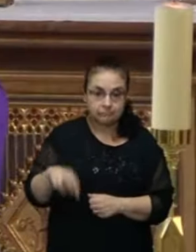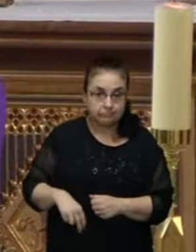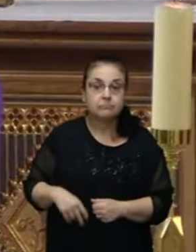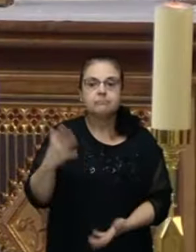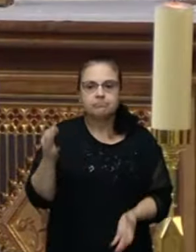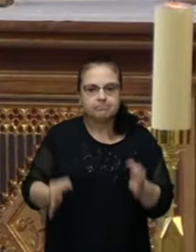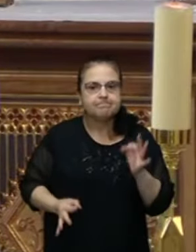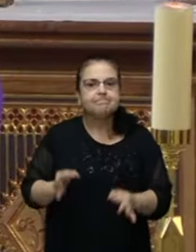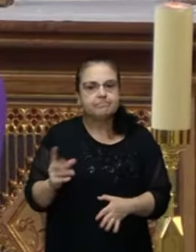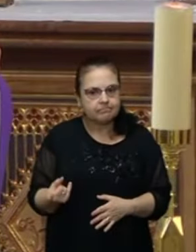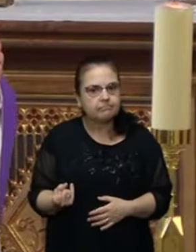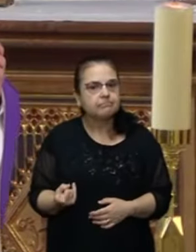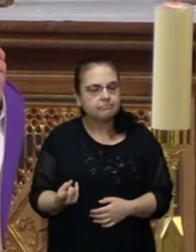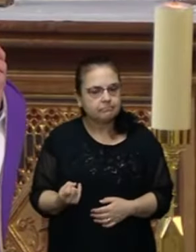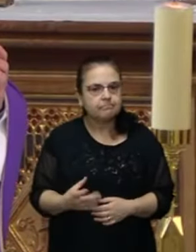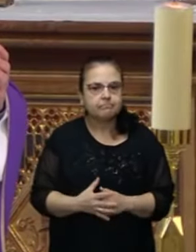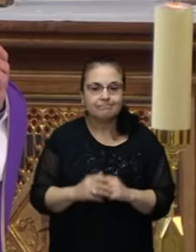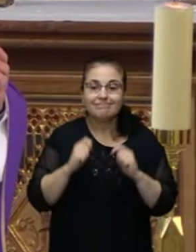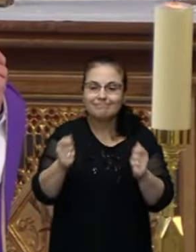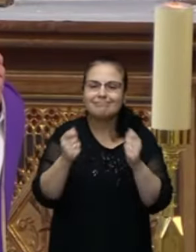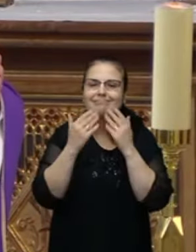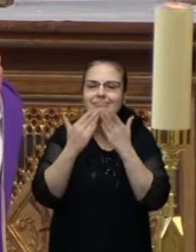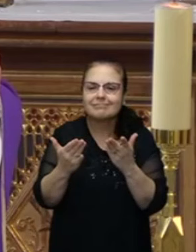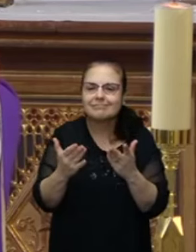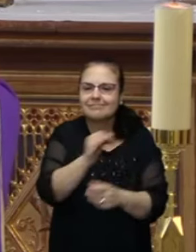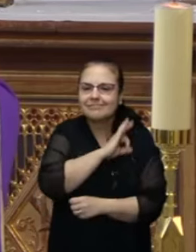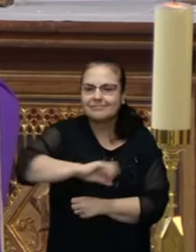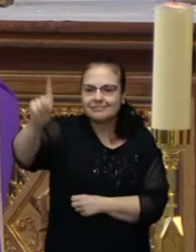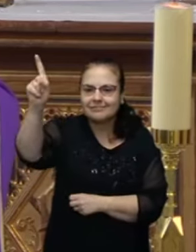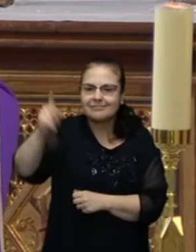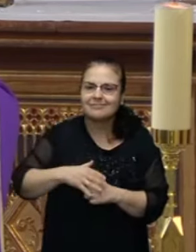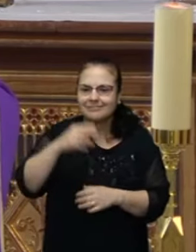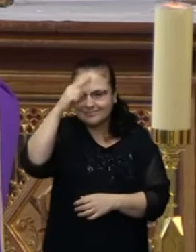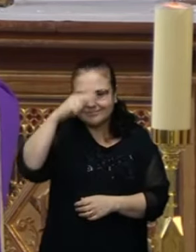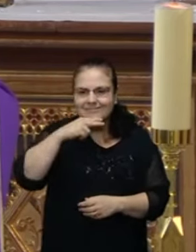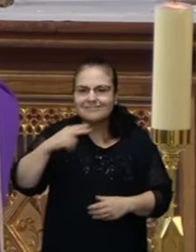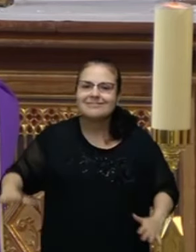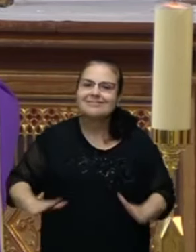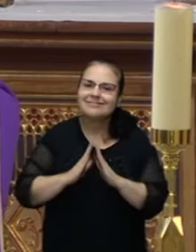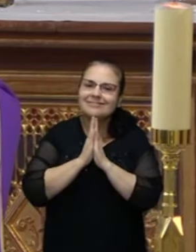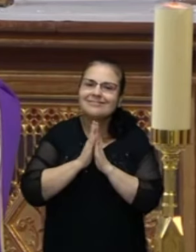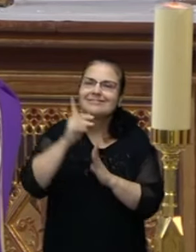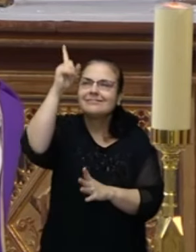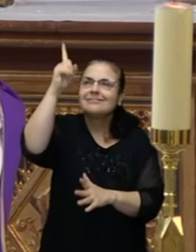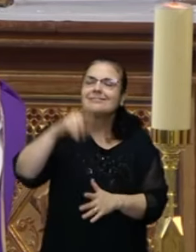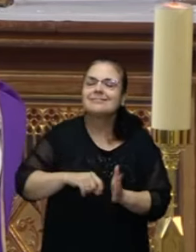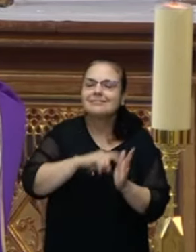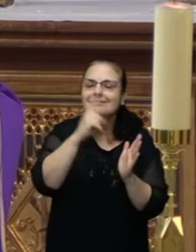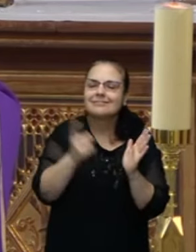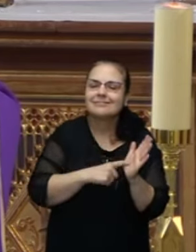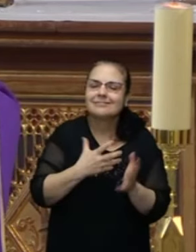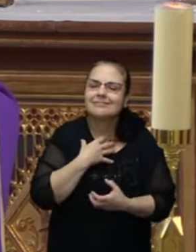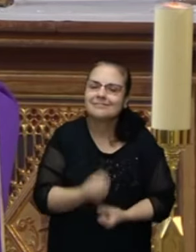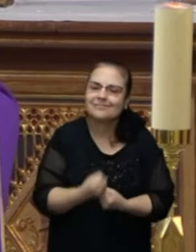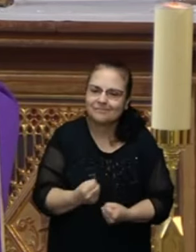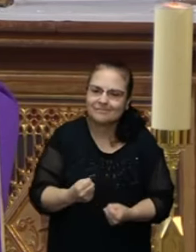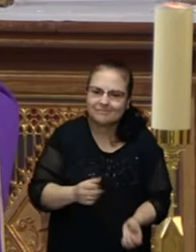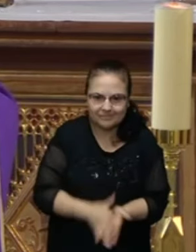En verdad, es justo darte gracias, Señor, Padre Santo, Dios Todopoderoso y